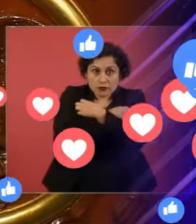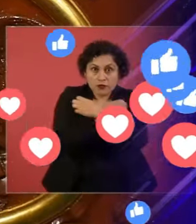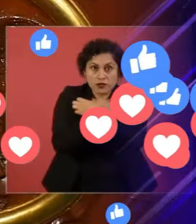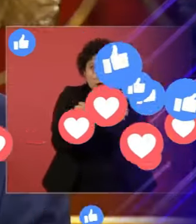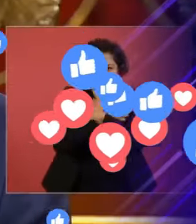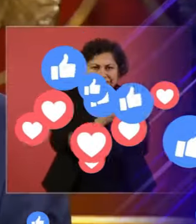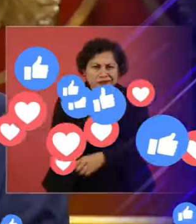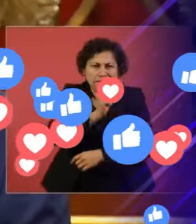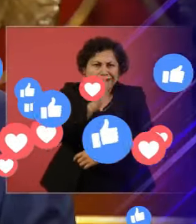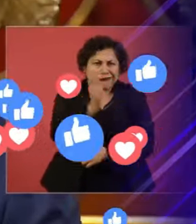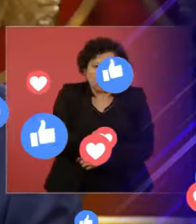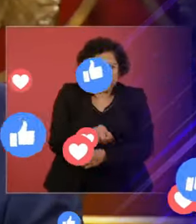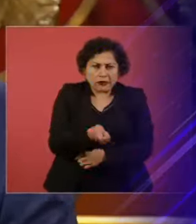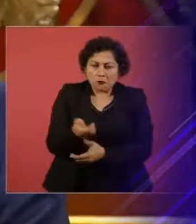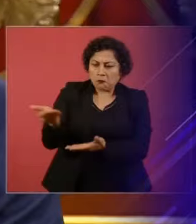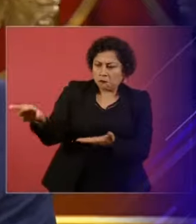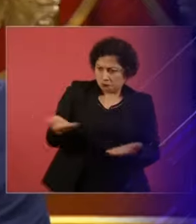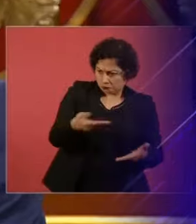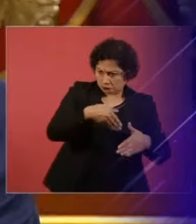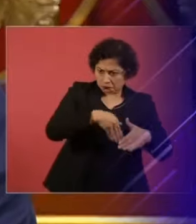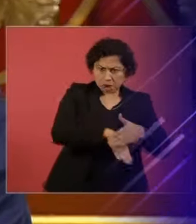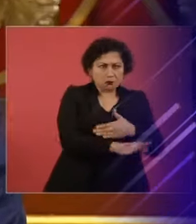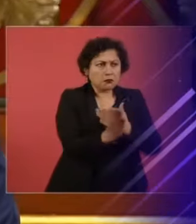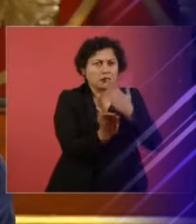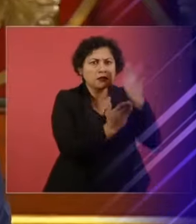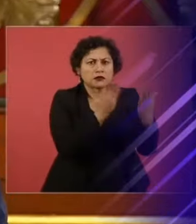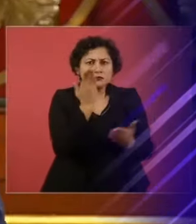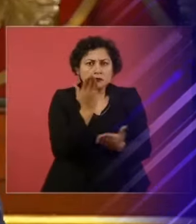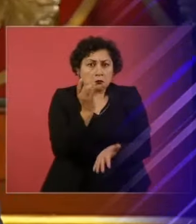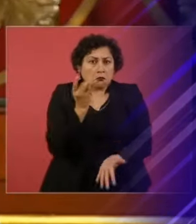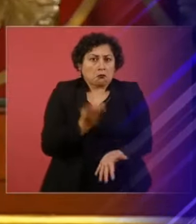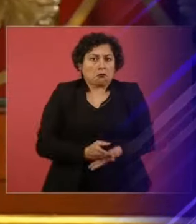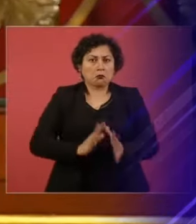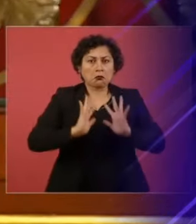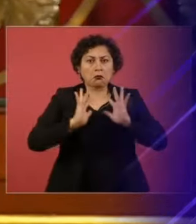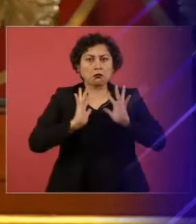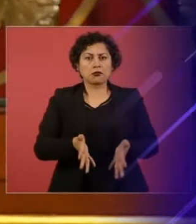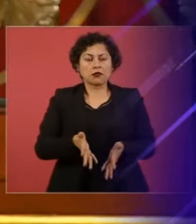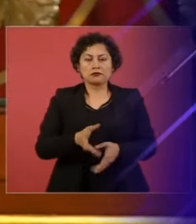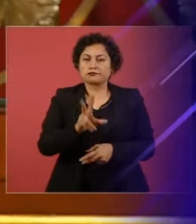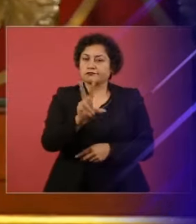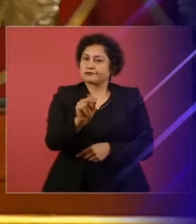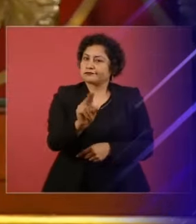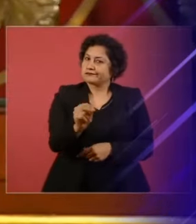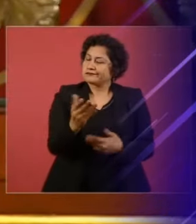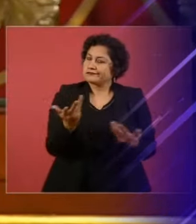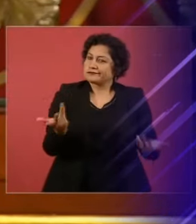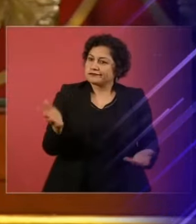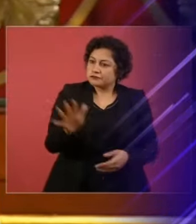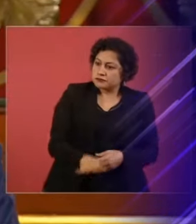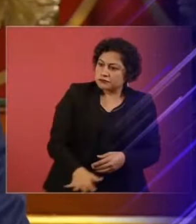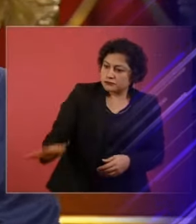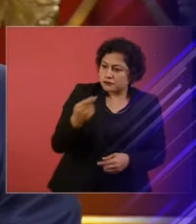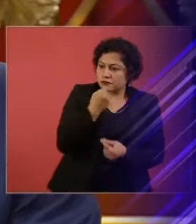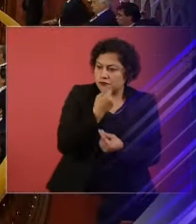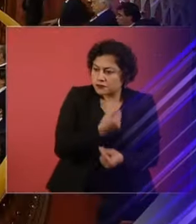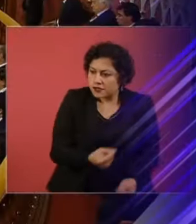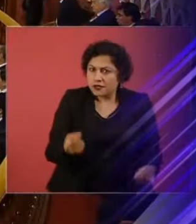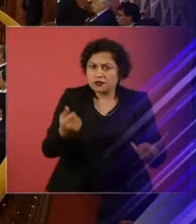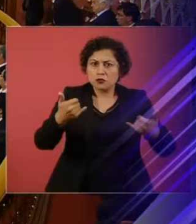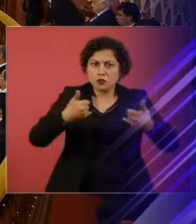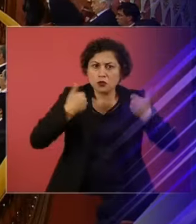escolares. Si las niñas, niños y jóvenes no tienen para comer, vestir y